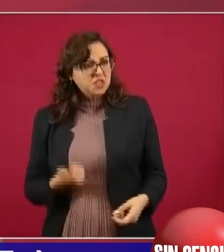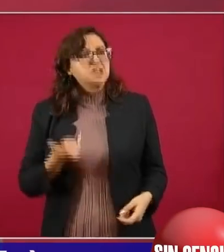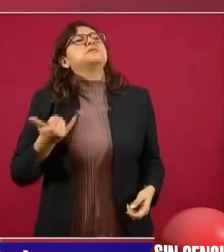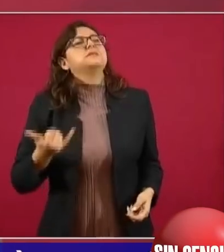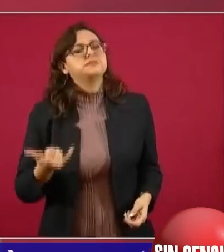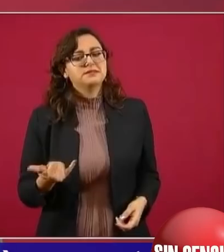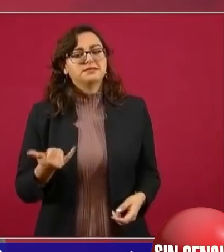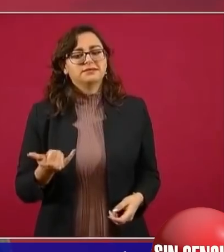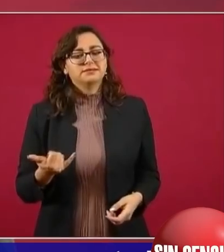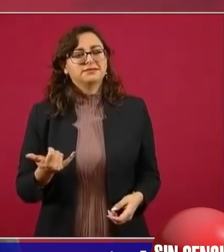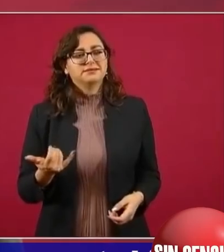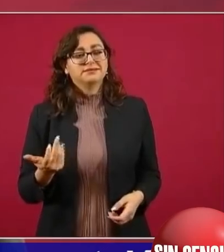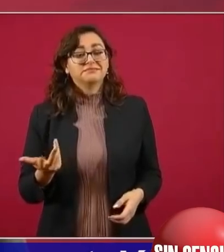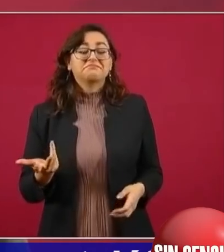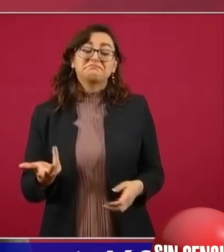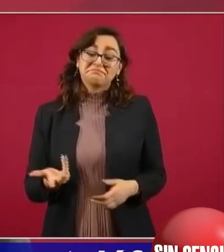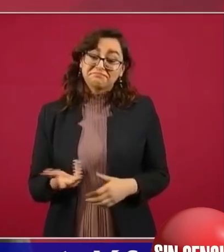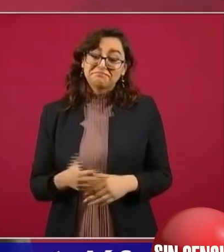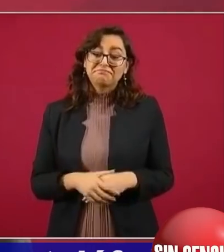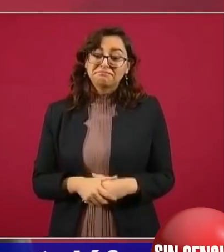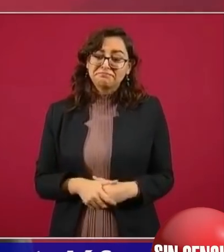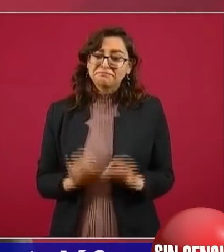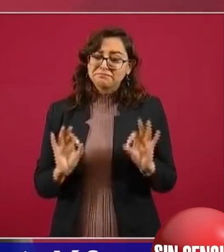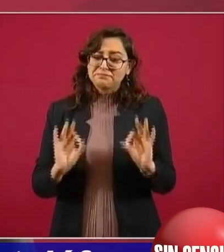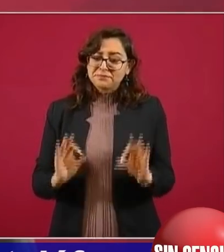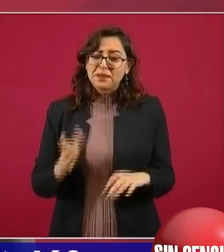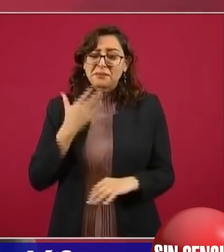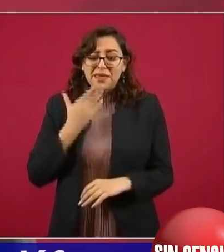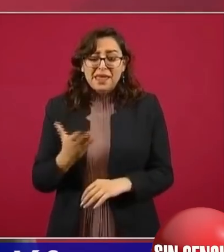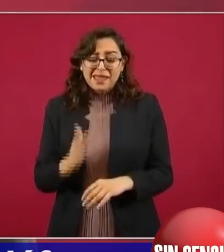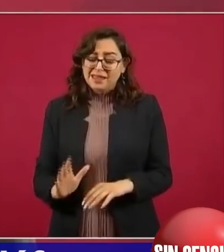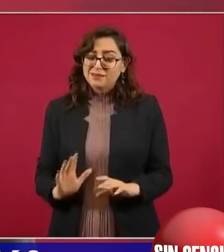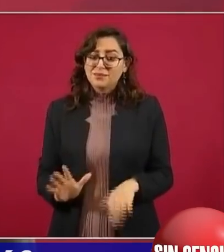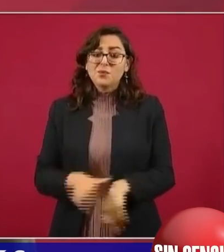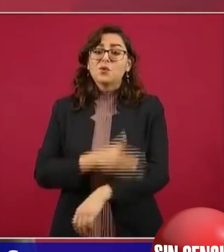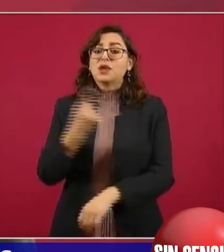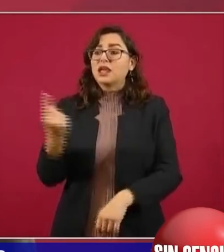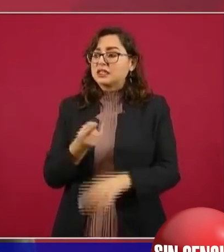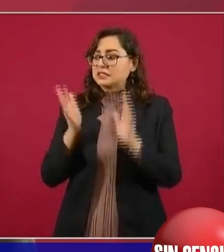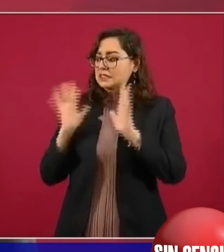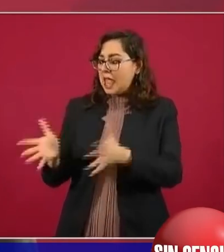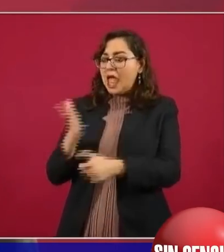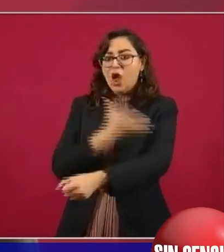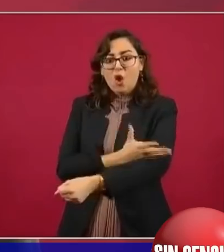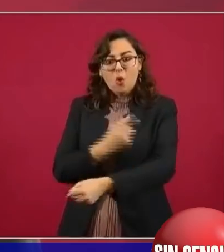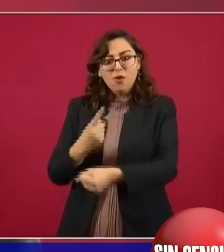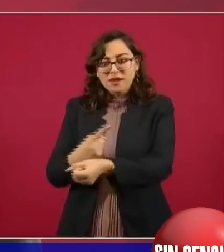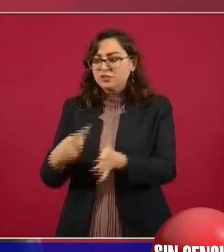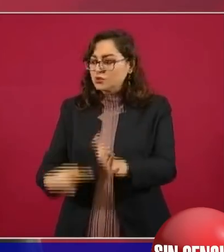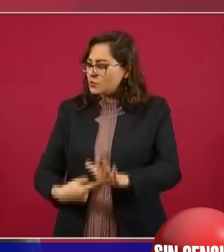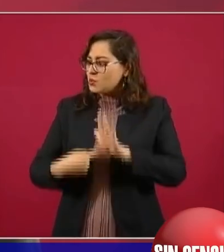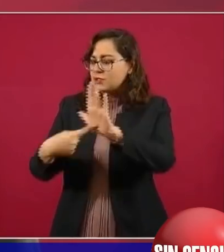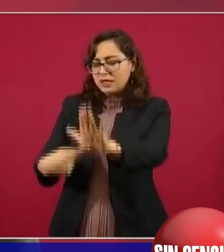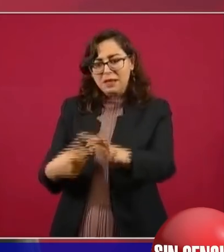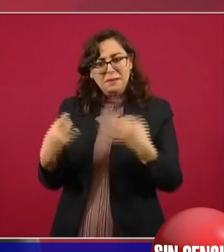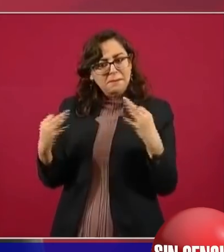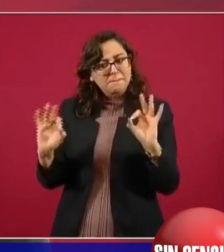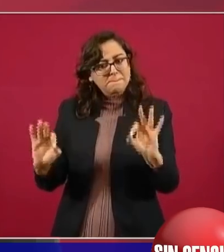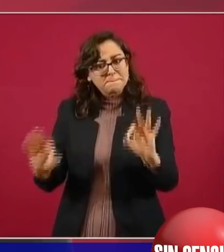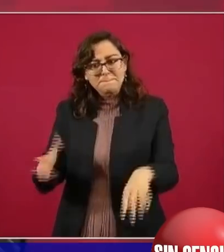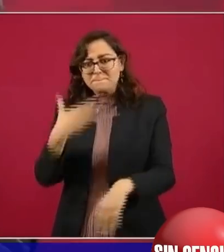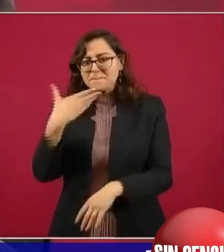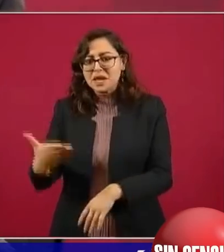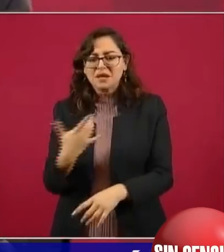Es muy bueno esto porque se termina con la simulación, con la hipocresía.